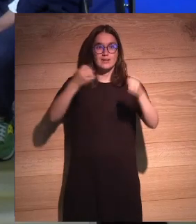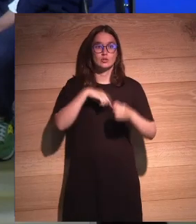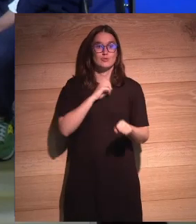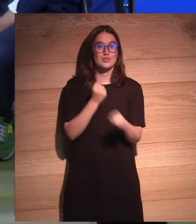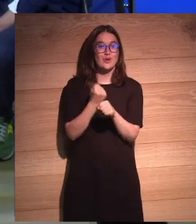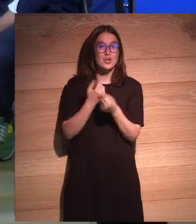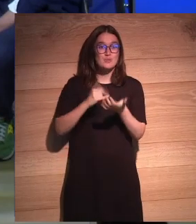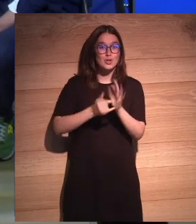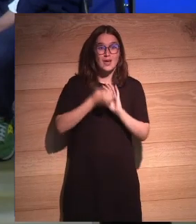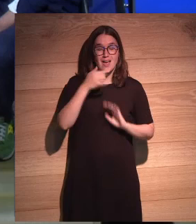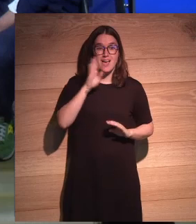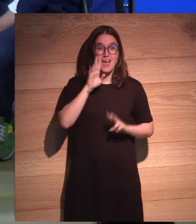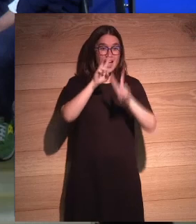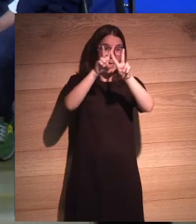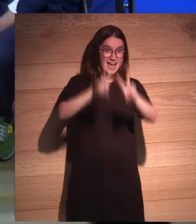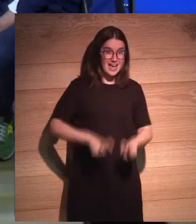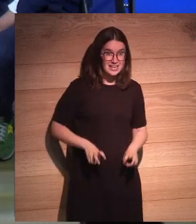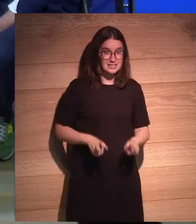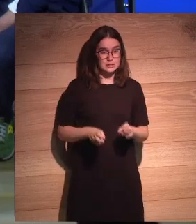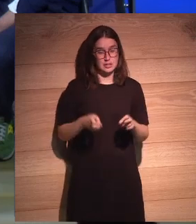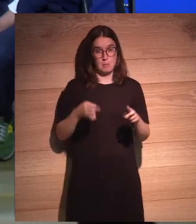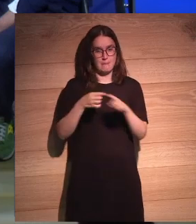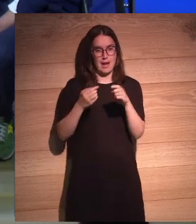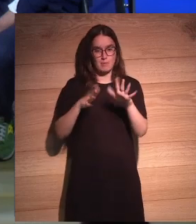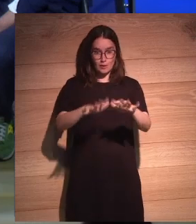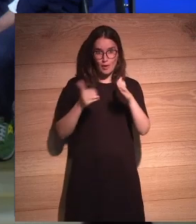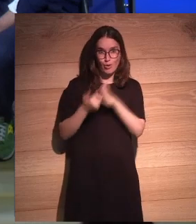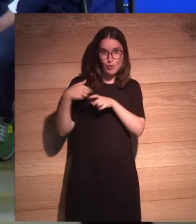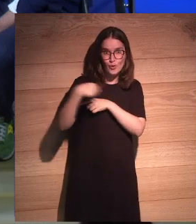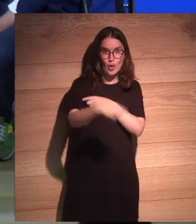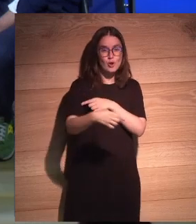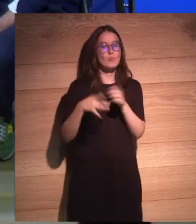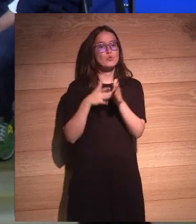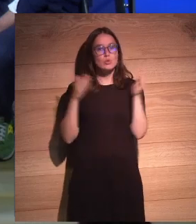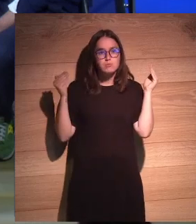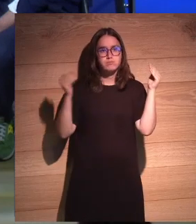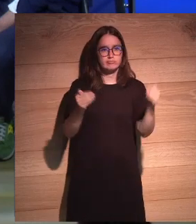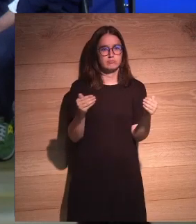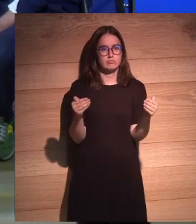trabajado en un proyecto que tú lo has mencionado, Analytics for Everyday Learning. Hay mucha orientación a